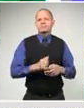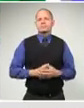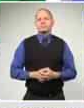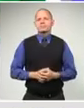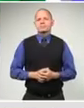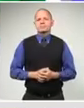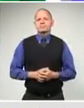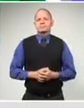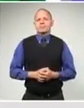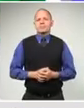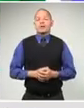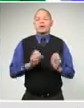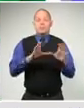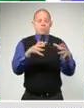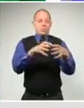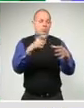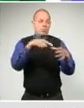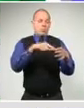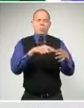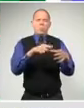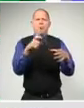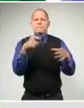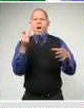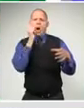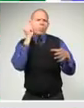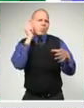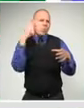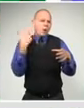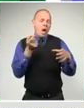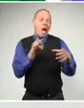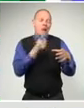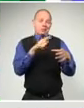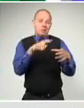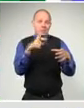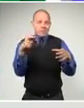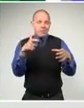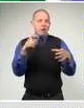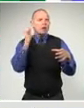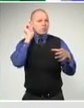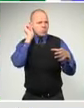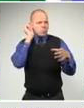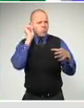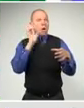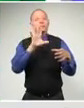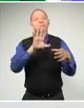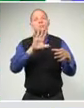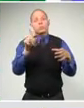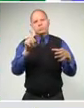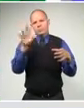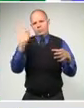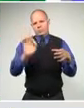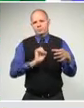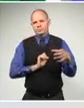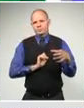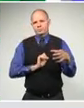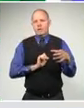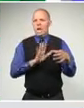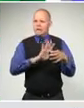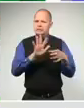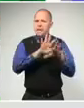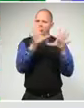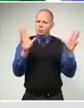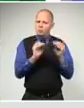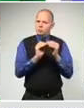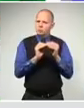sexo femenino ayer con el 51%, discretamente superior, y en el acumulado de todas formas, el